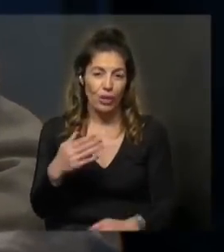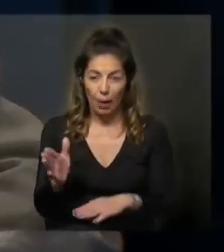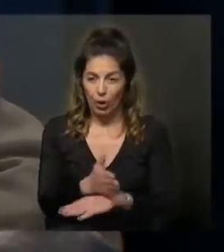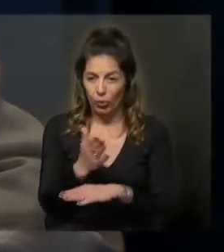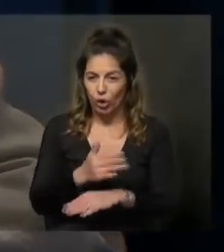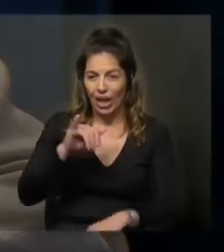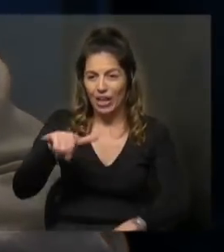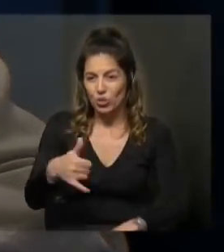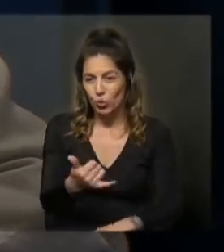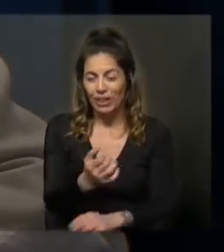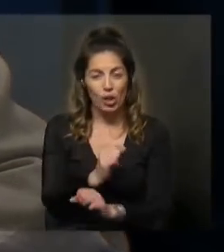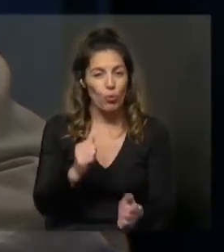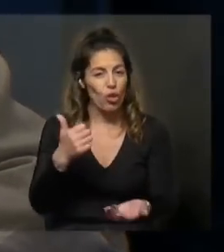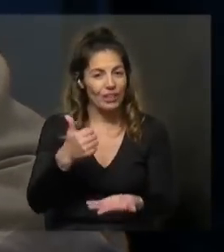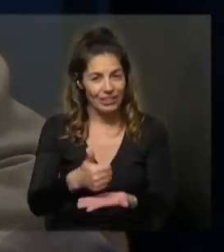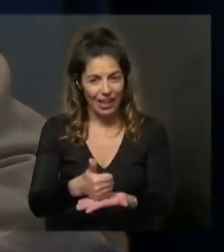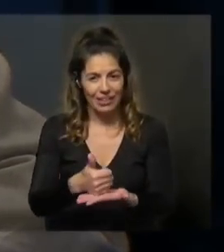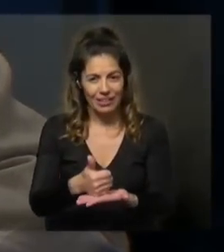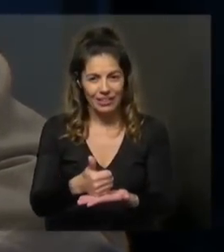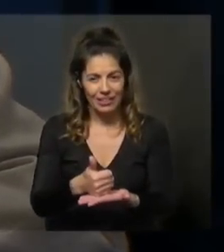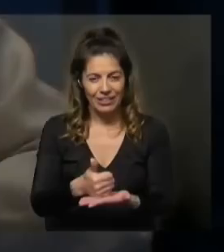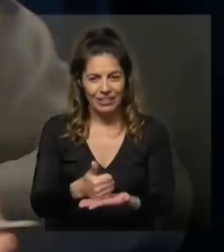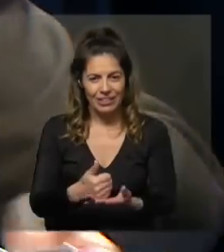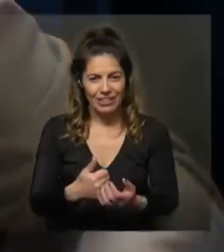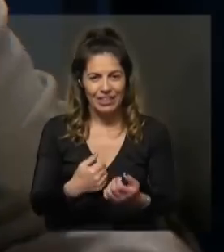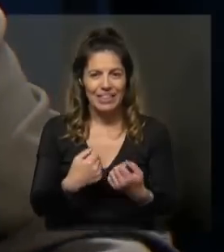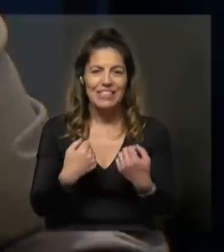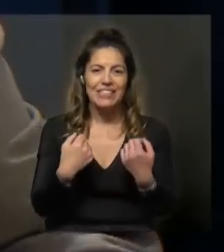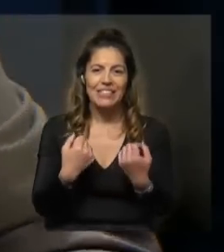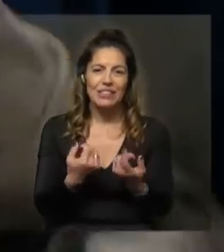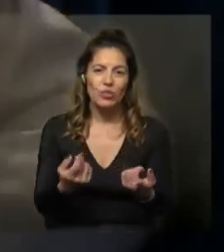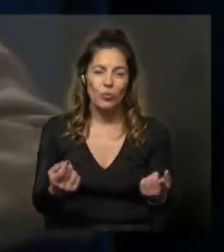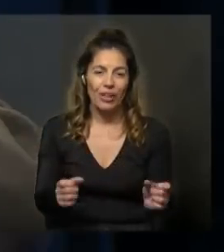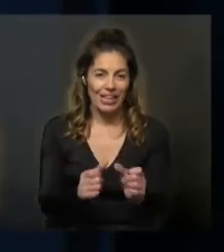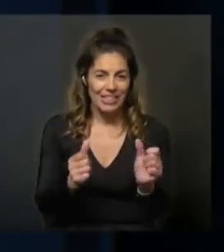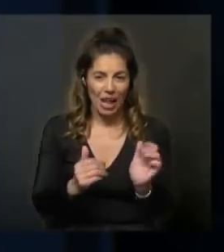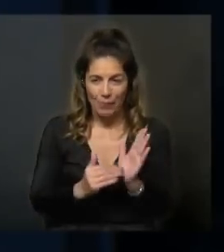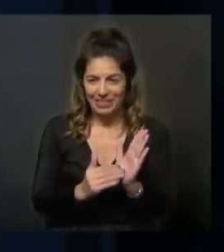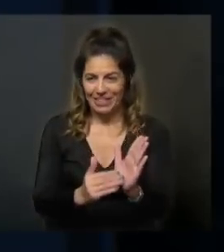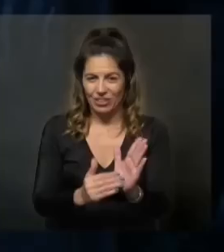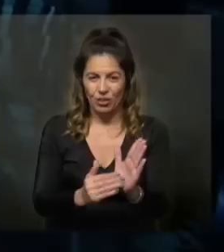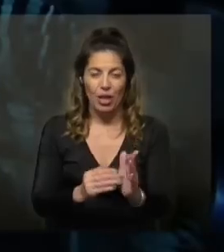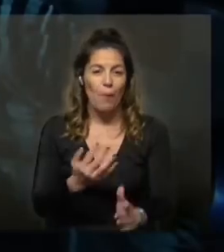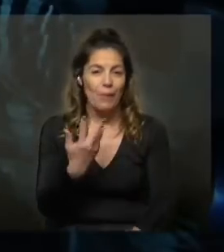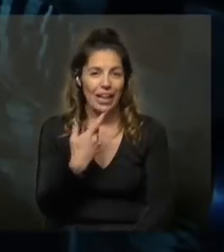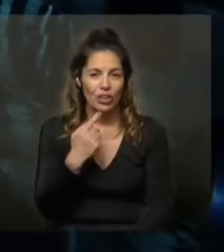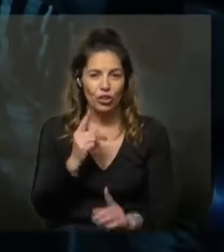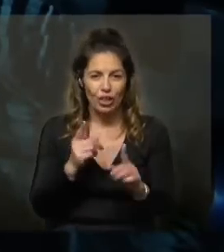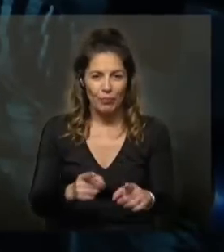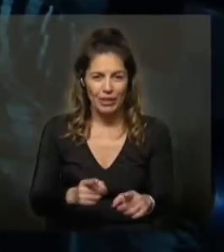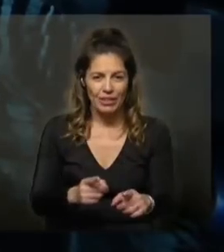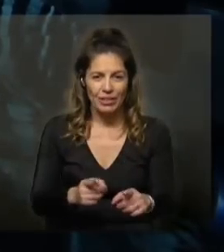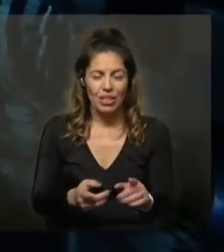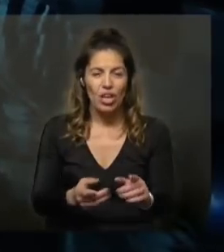sí estuvo presente se dio la obligación de hacer la presentación Me encantó también el somos